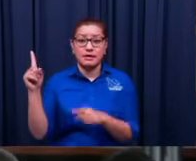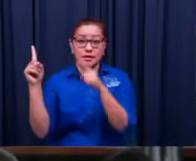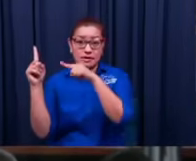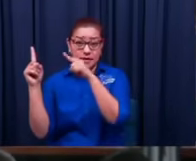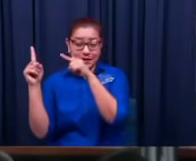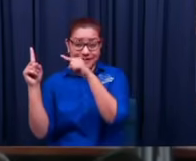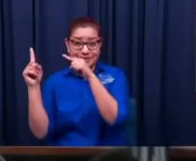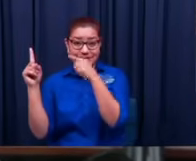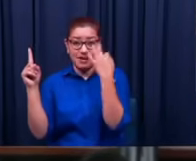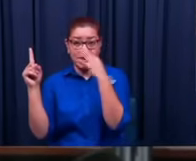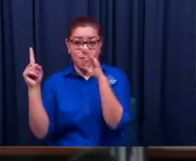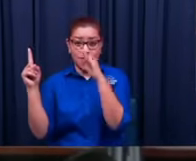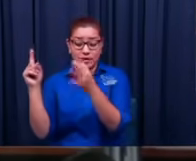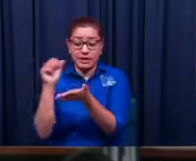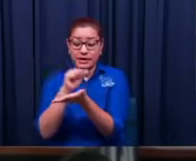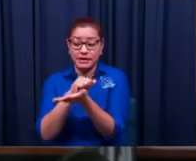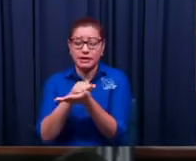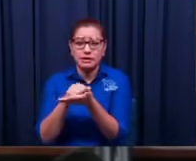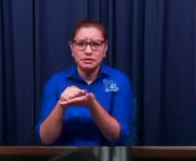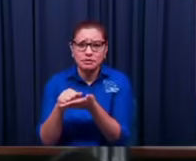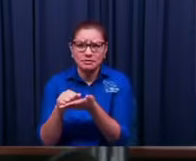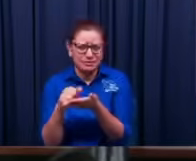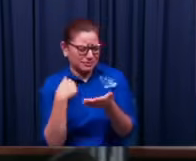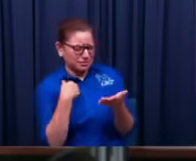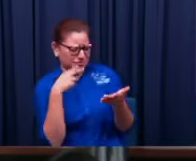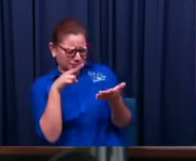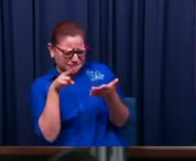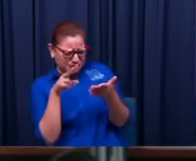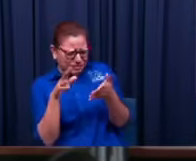mujer. ¿Cómo así?